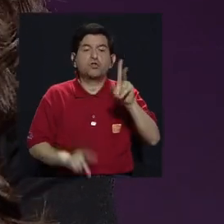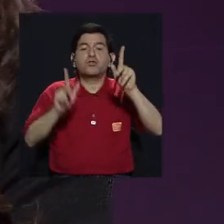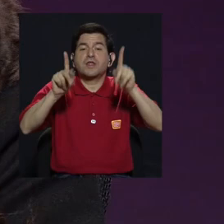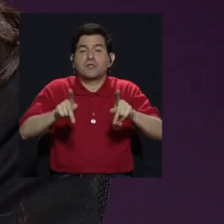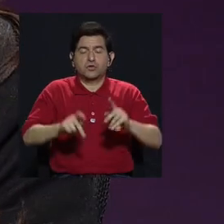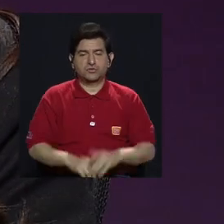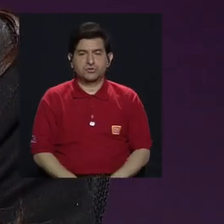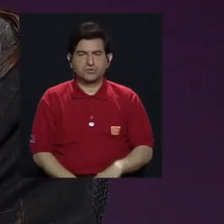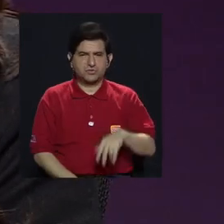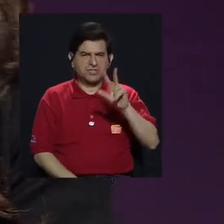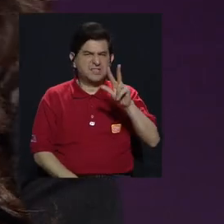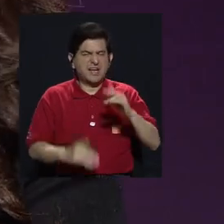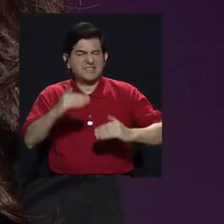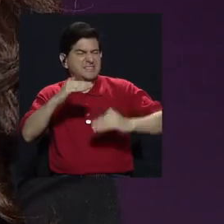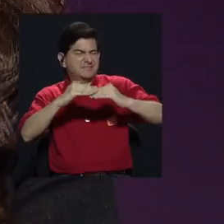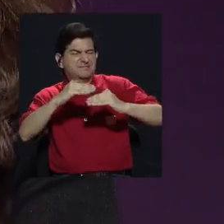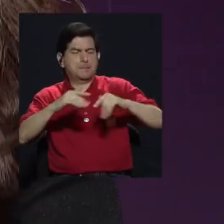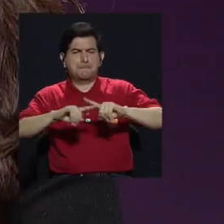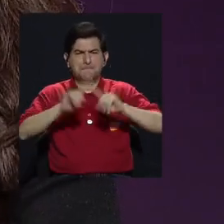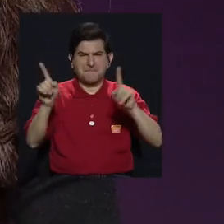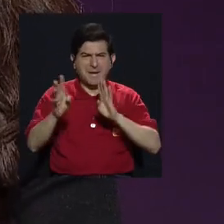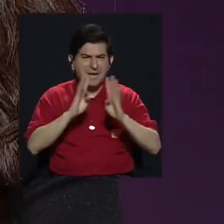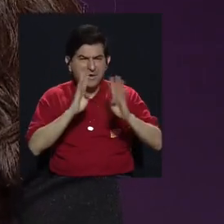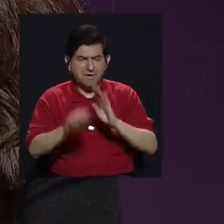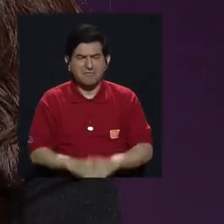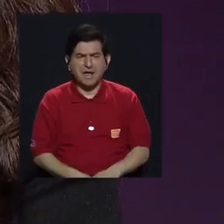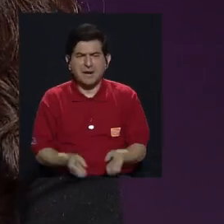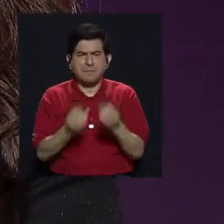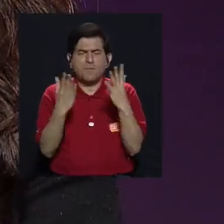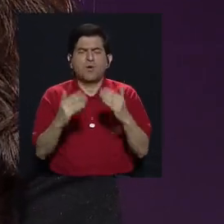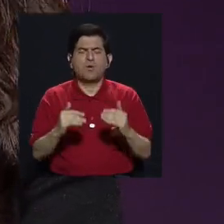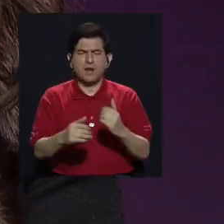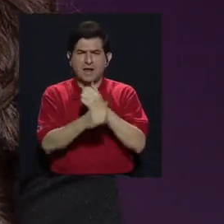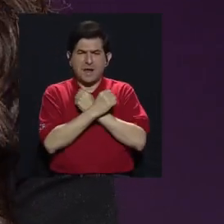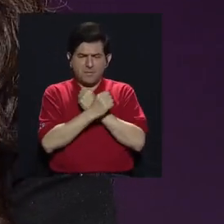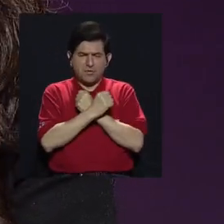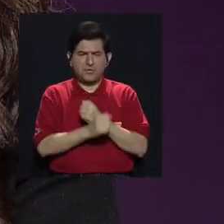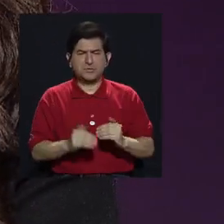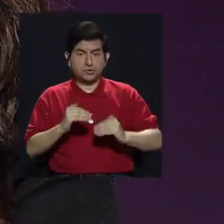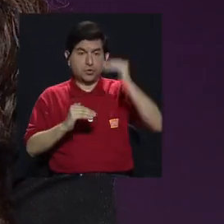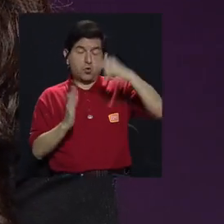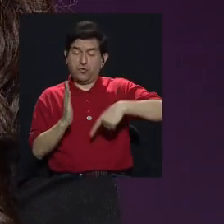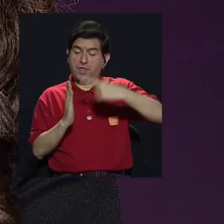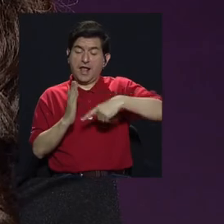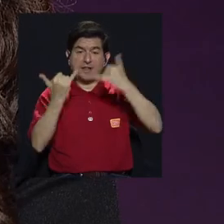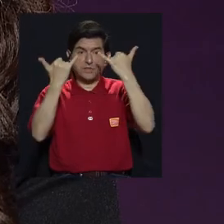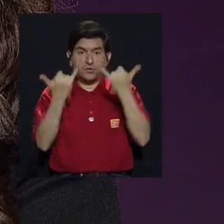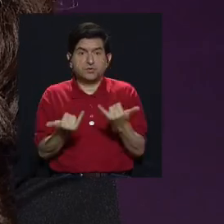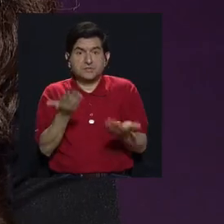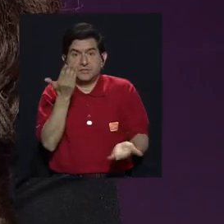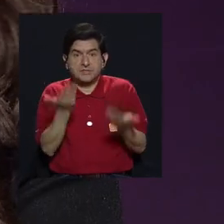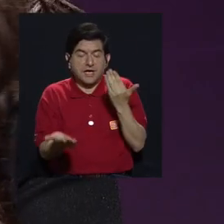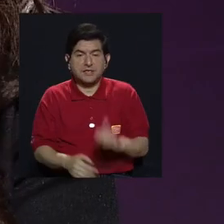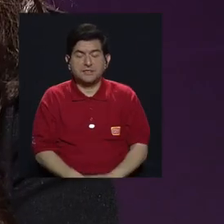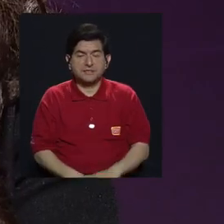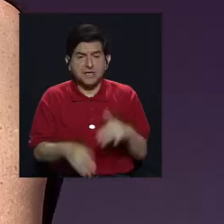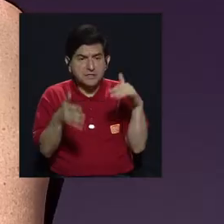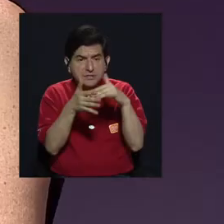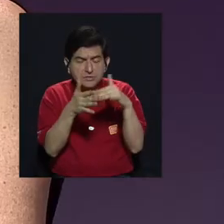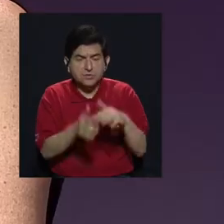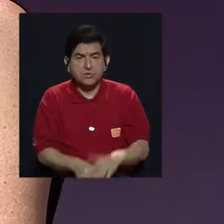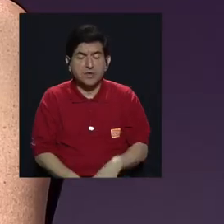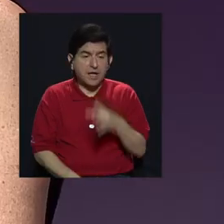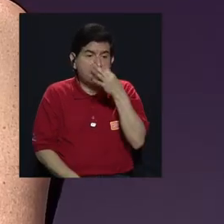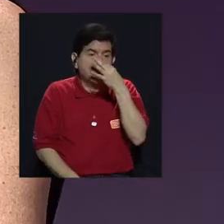personas, tres lo más. Pero cuando se habla del poliamoroso de alto perfil, son personas que ya se cuando se estudian,